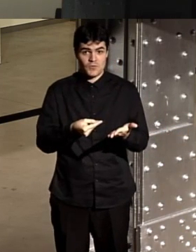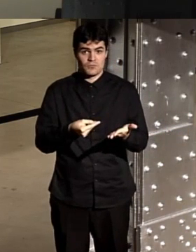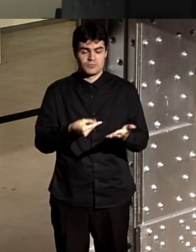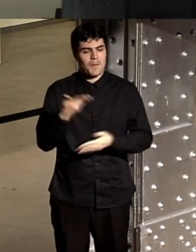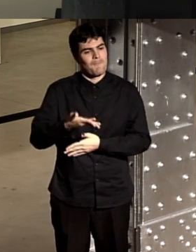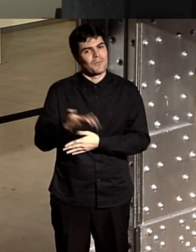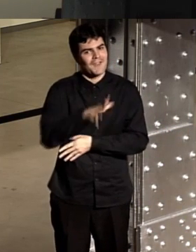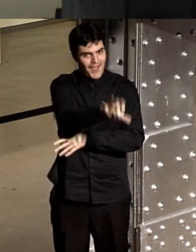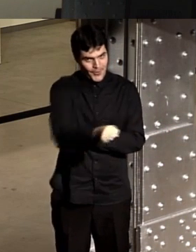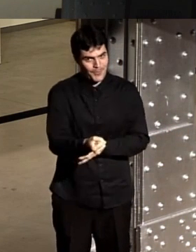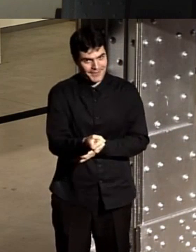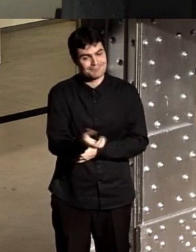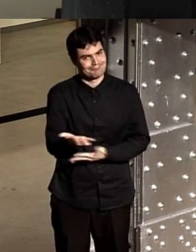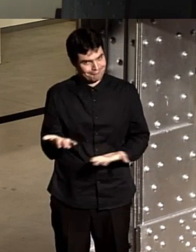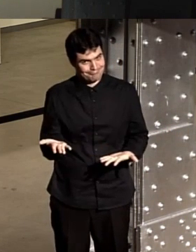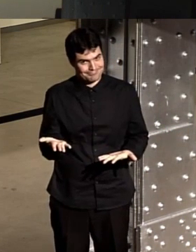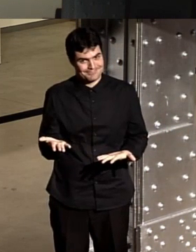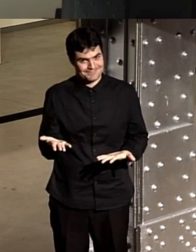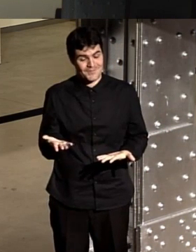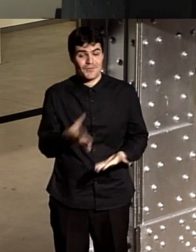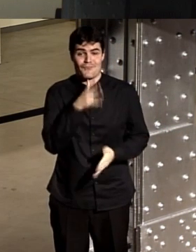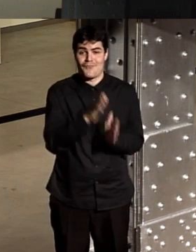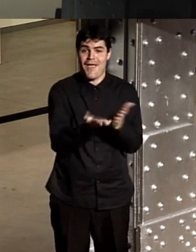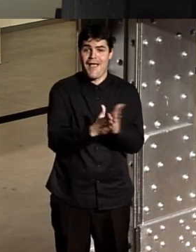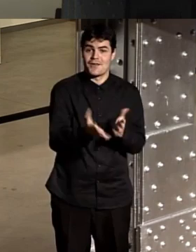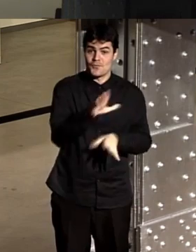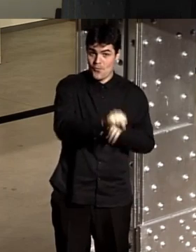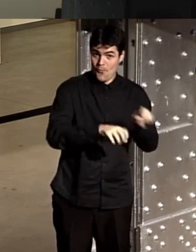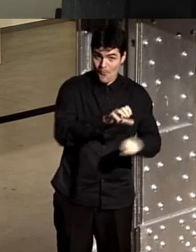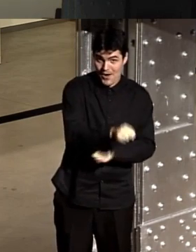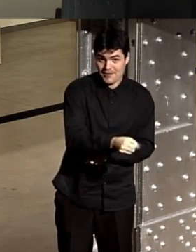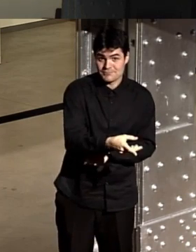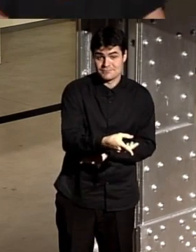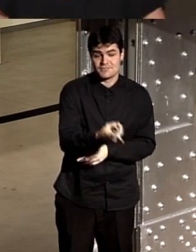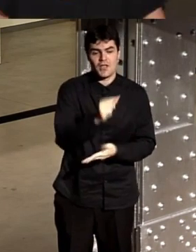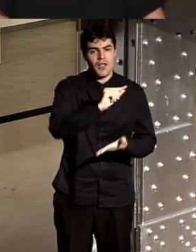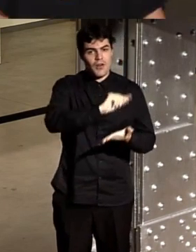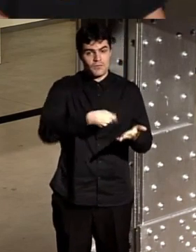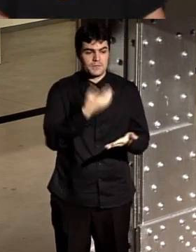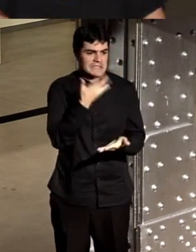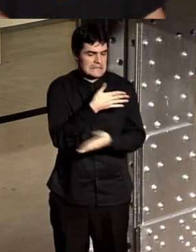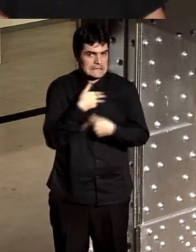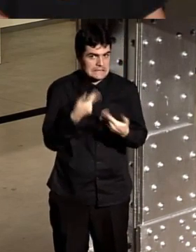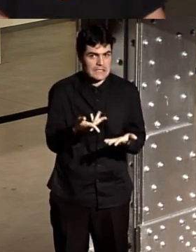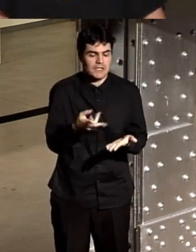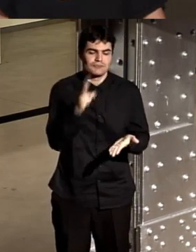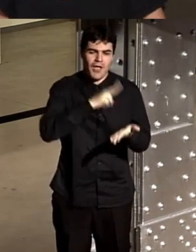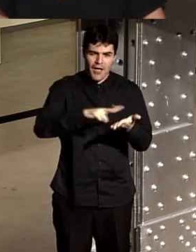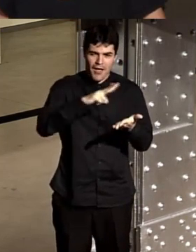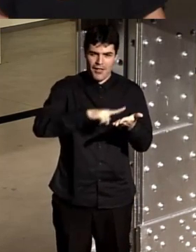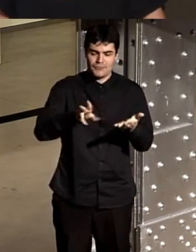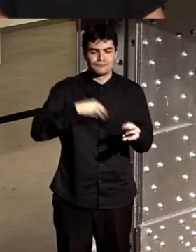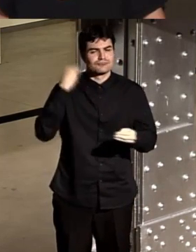compréis. Entonces, comprad el libro, que os lo firme si os apetece y leedlo, porque yo creo